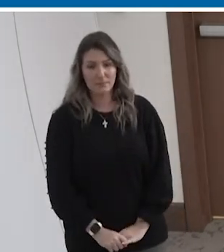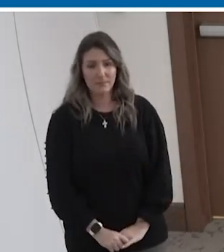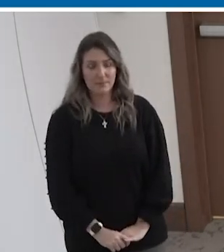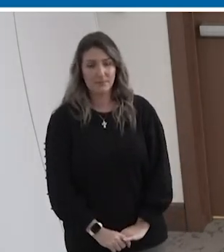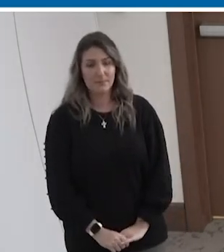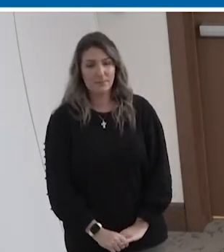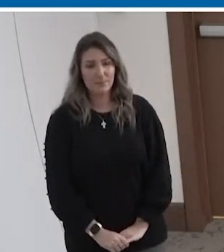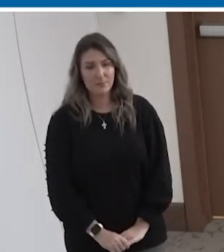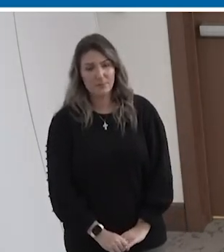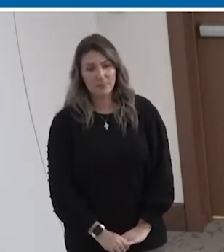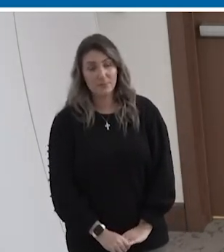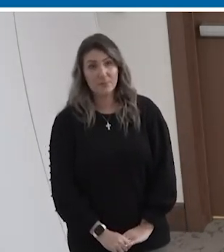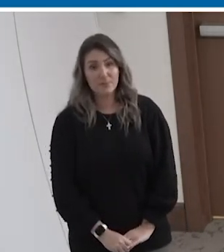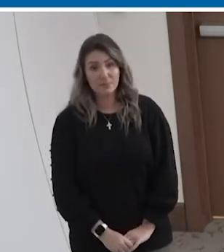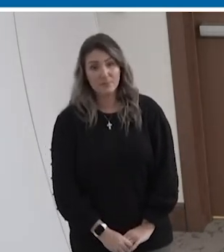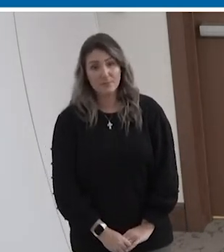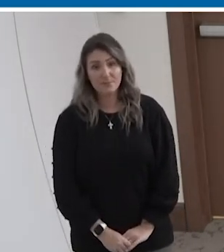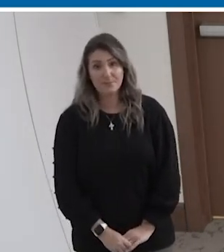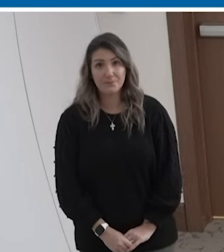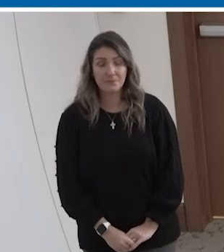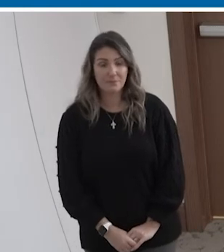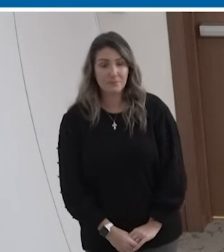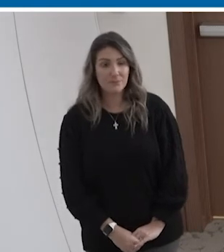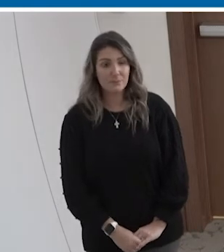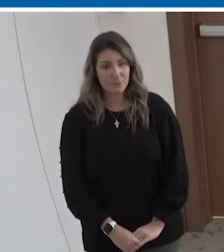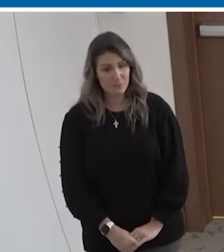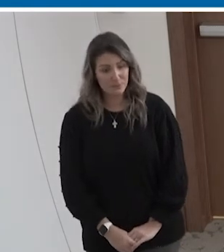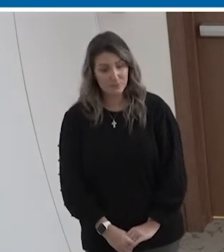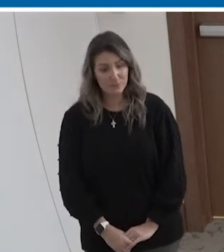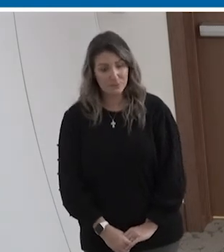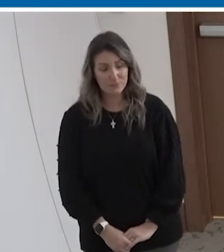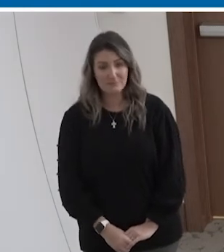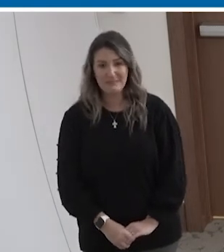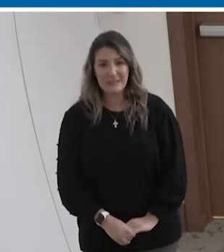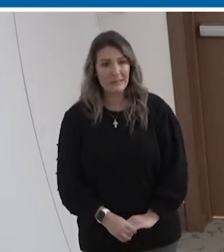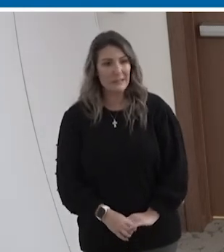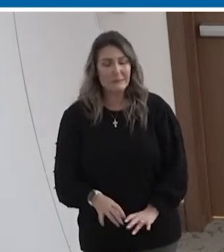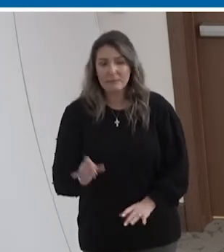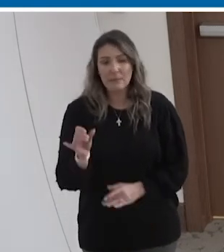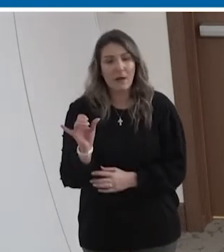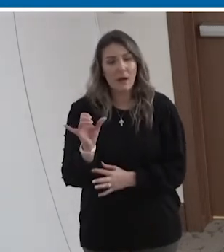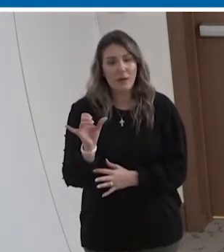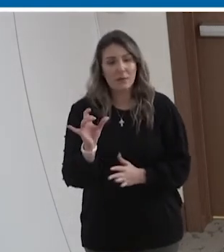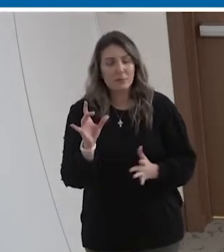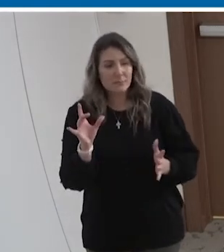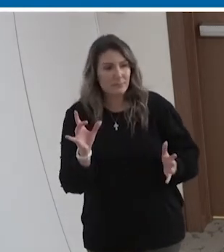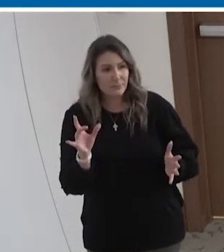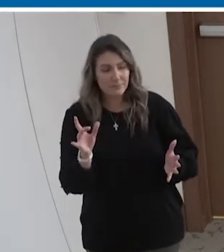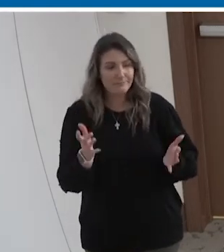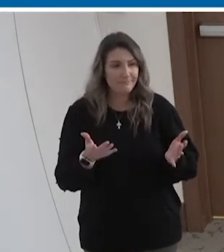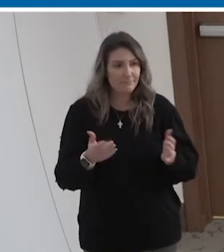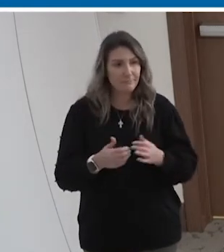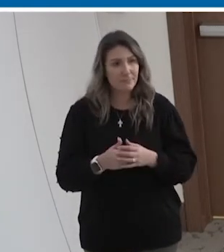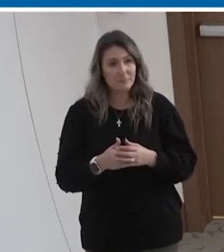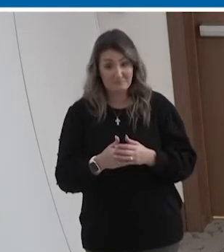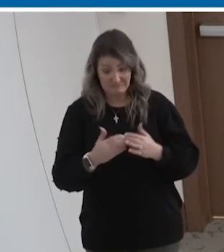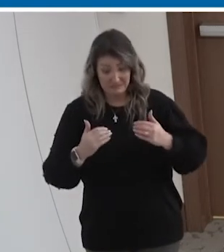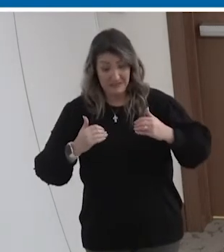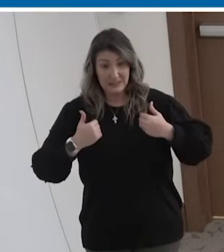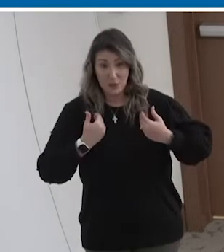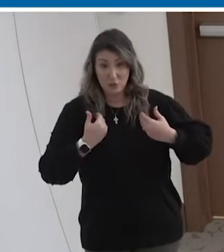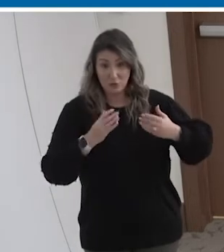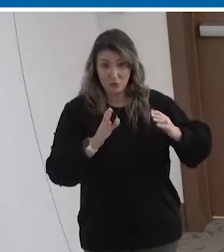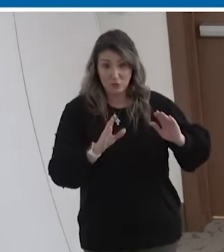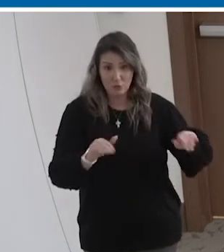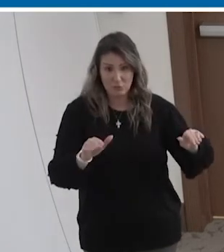administrada a los adultos y a los adolescentes. Just like how we don't give younger